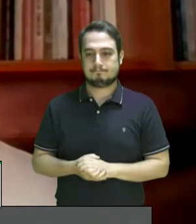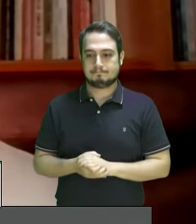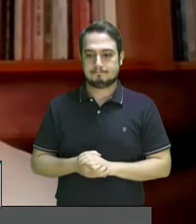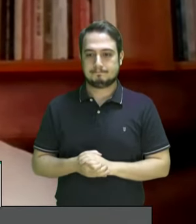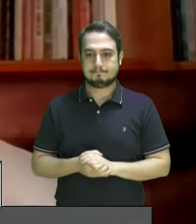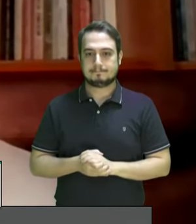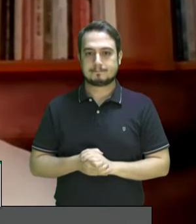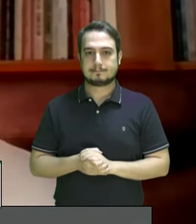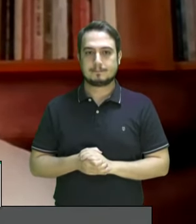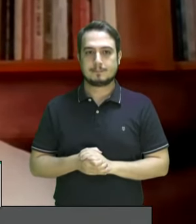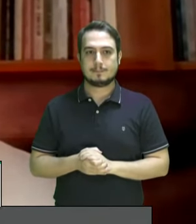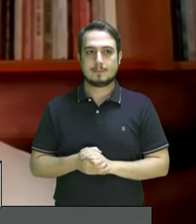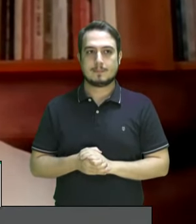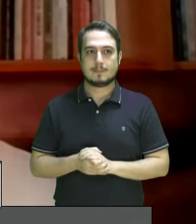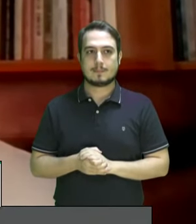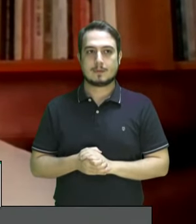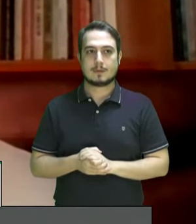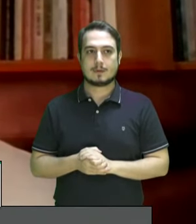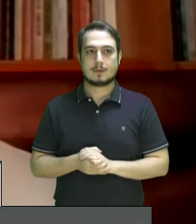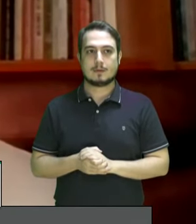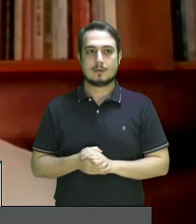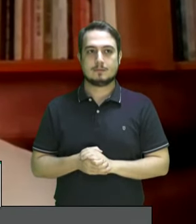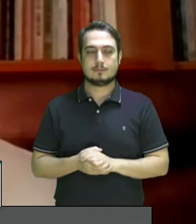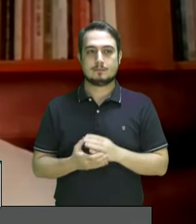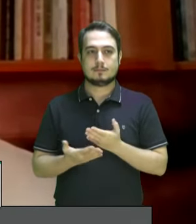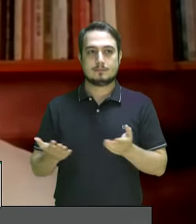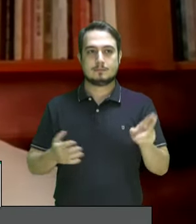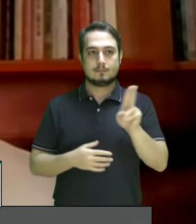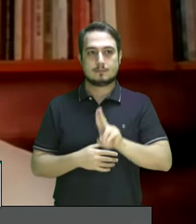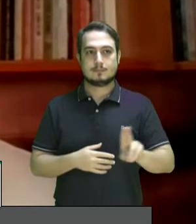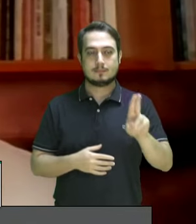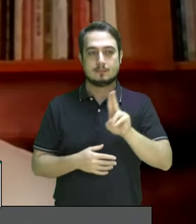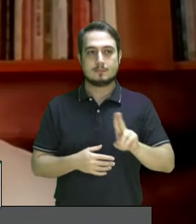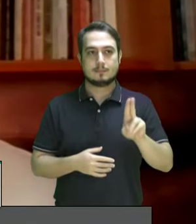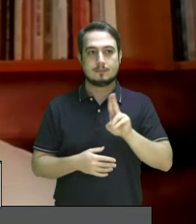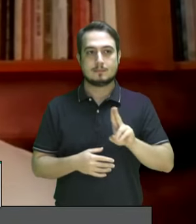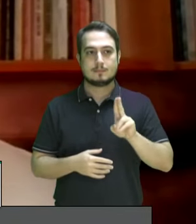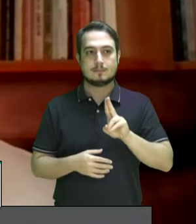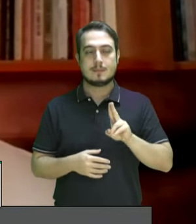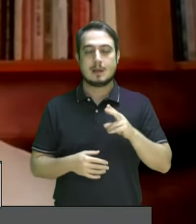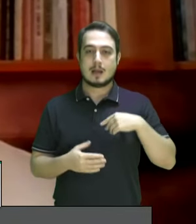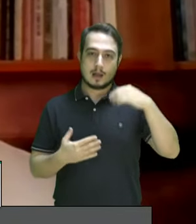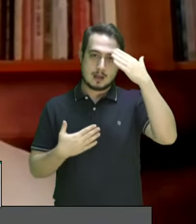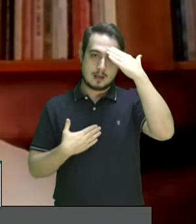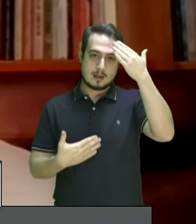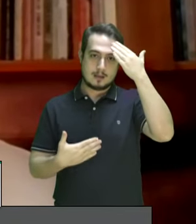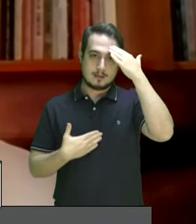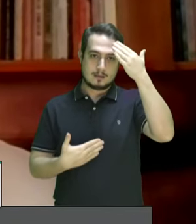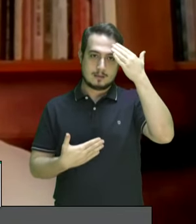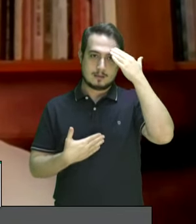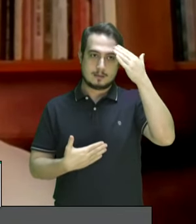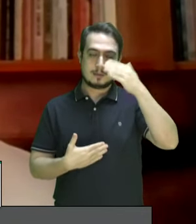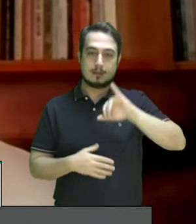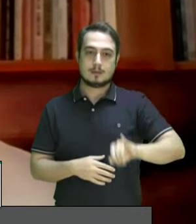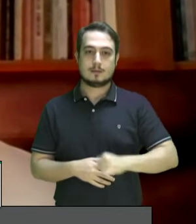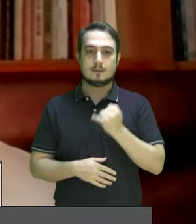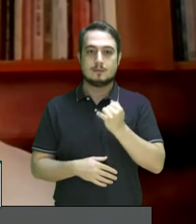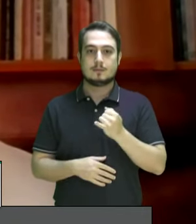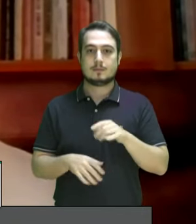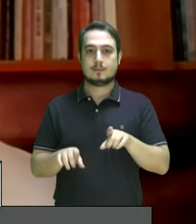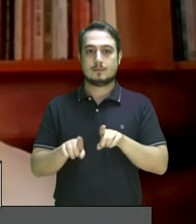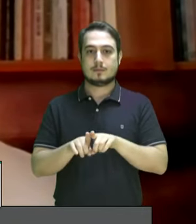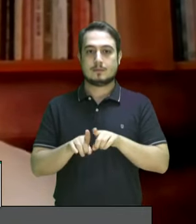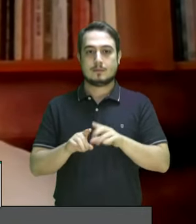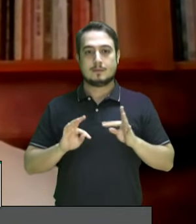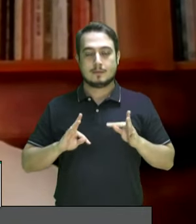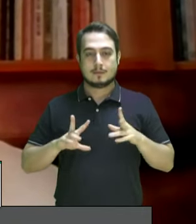excuso por extenderme en el uso de la palabra y agradezco nuevamente la oportunidad de